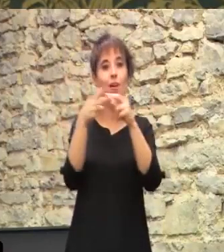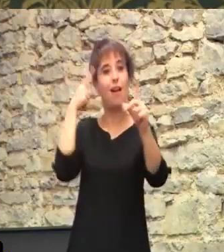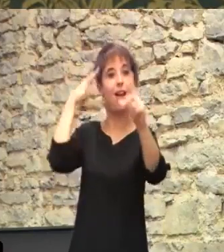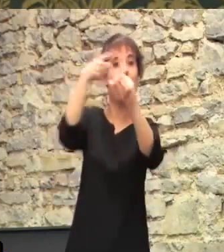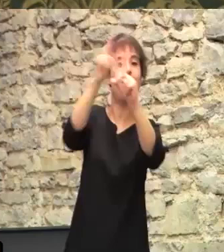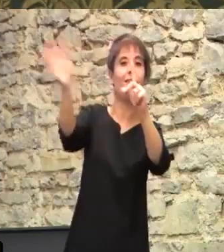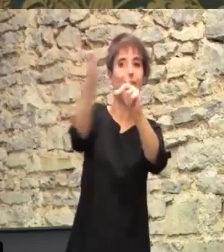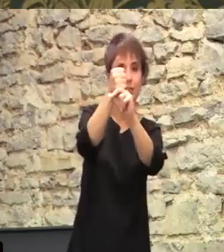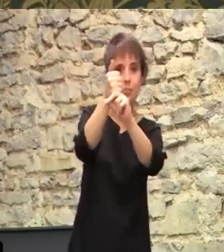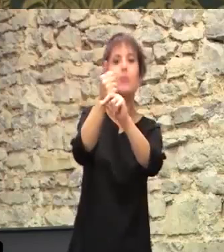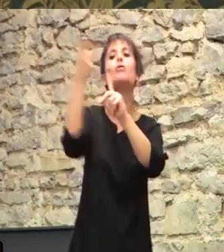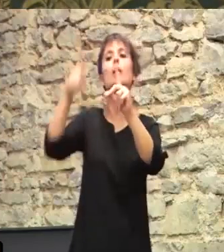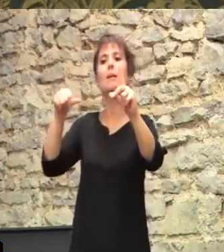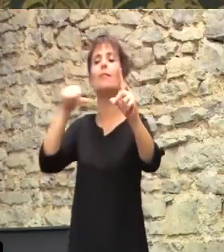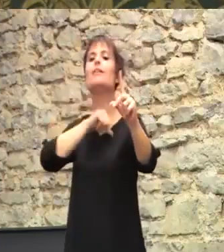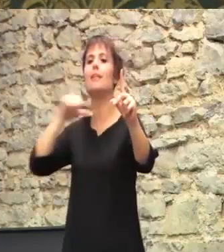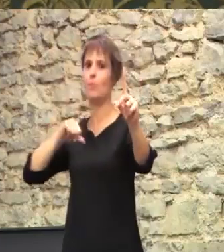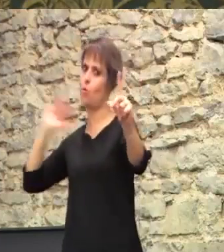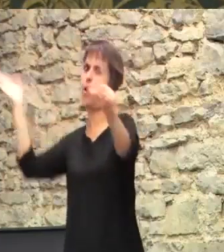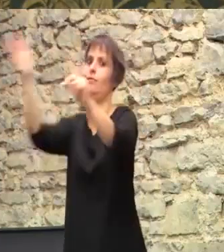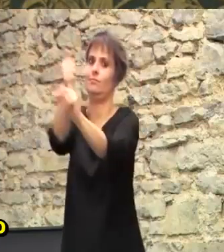pero también de compromiso individual